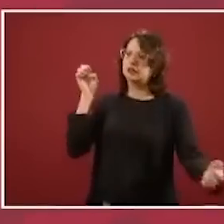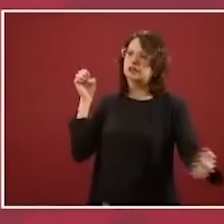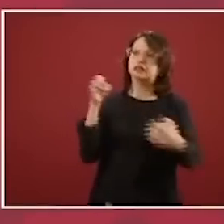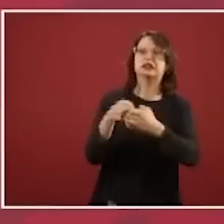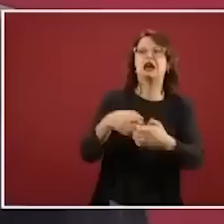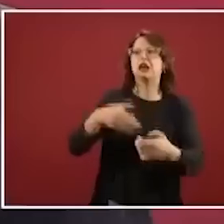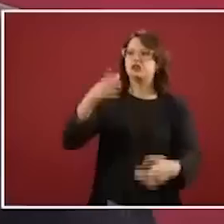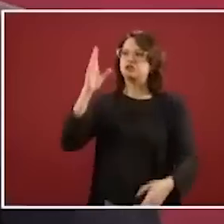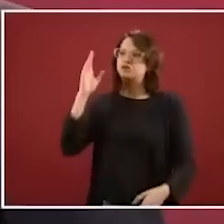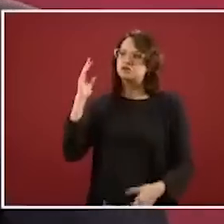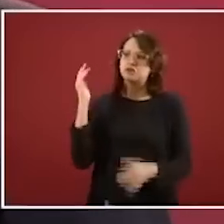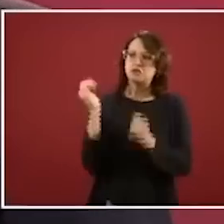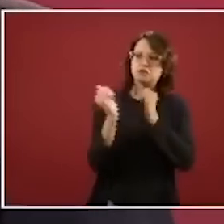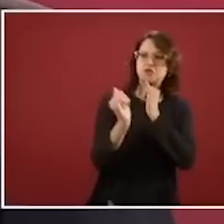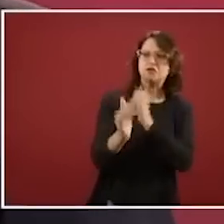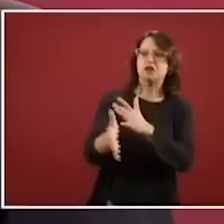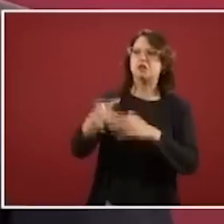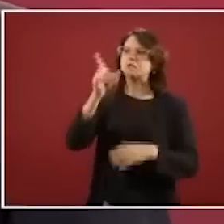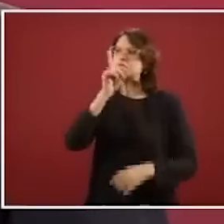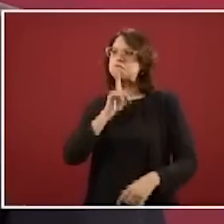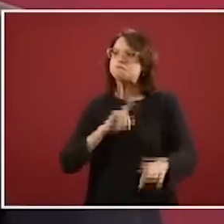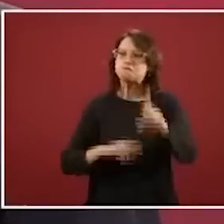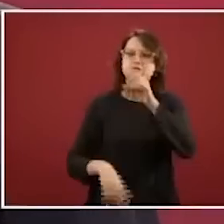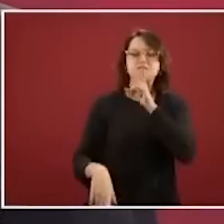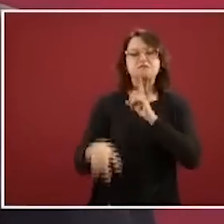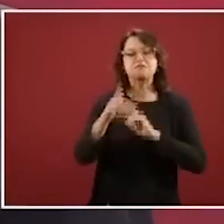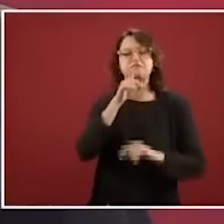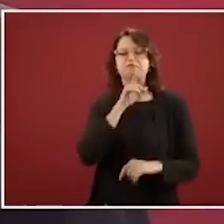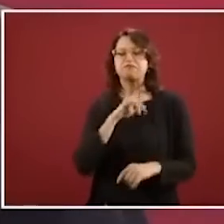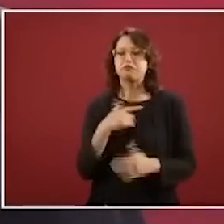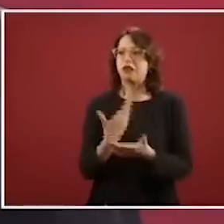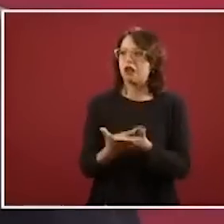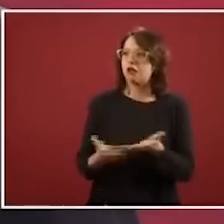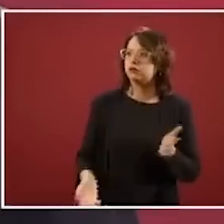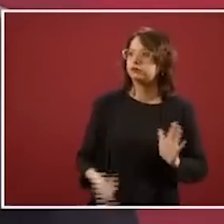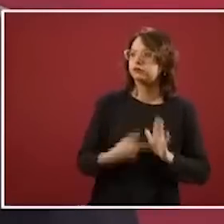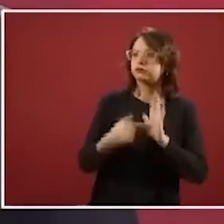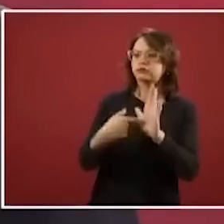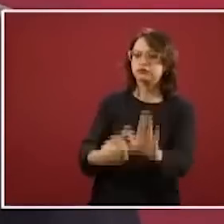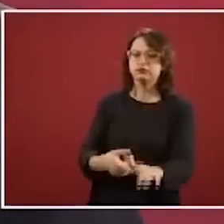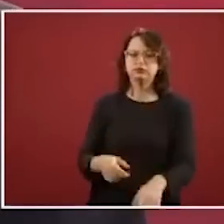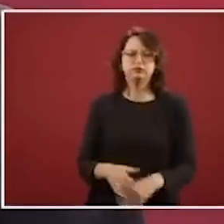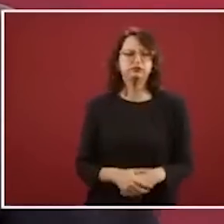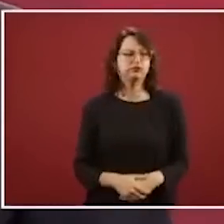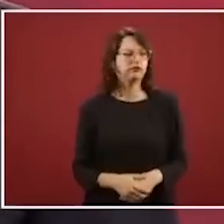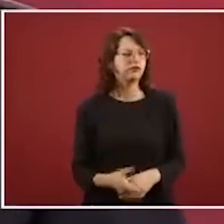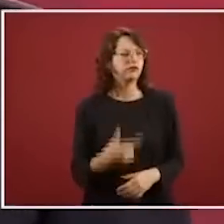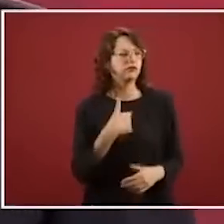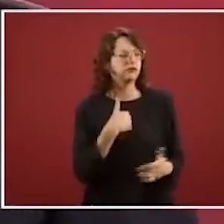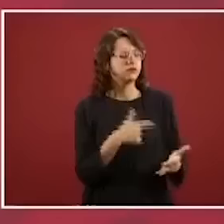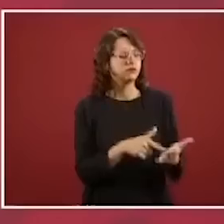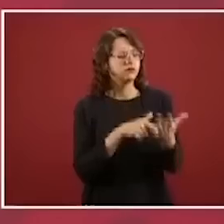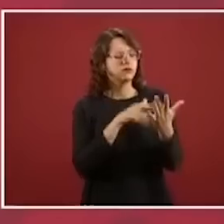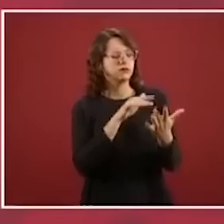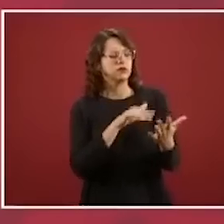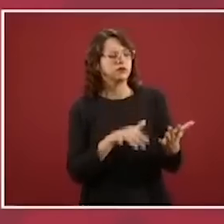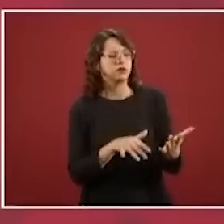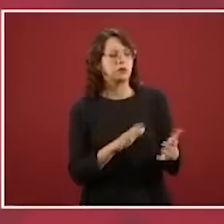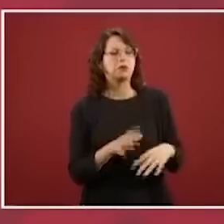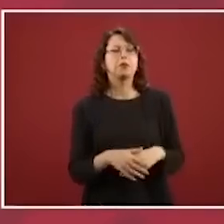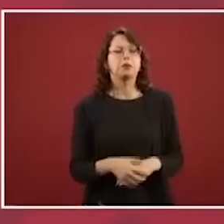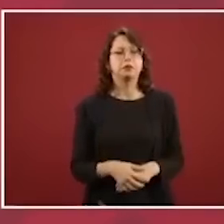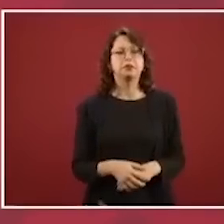saliendo de que habíamos mentido. Entonces es muy